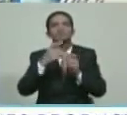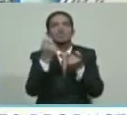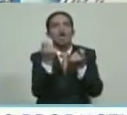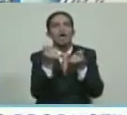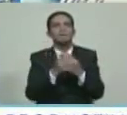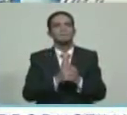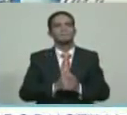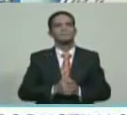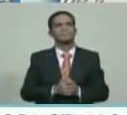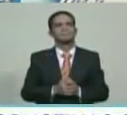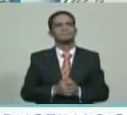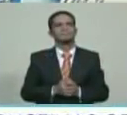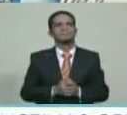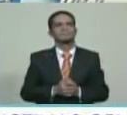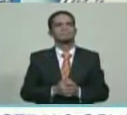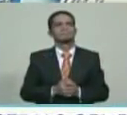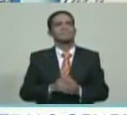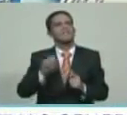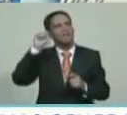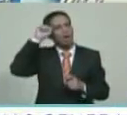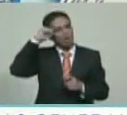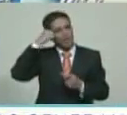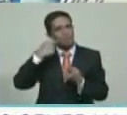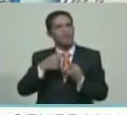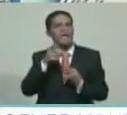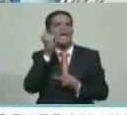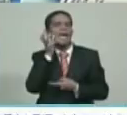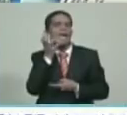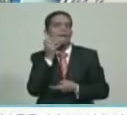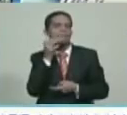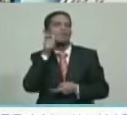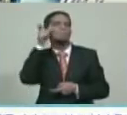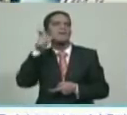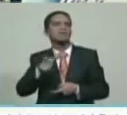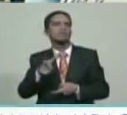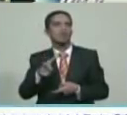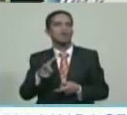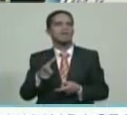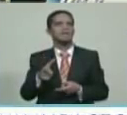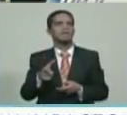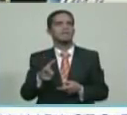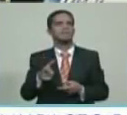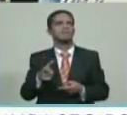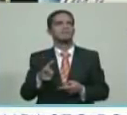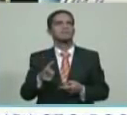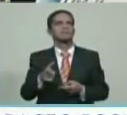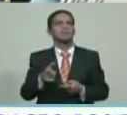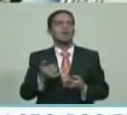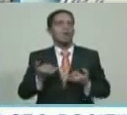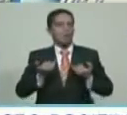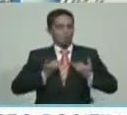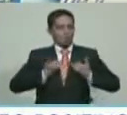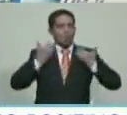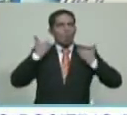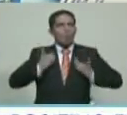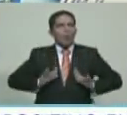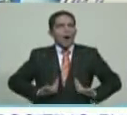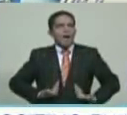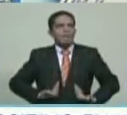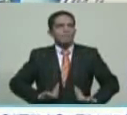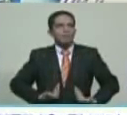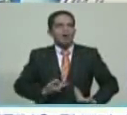desde narcomulas, los que utilizan su propio, vamos a decir, su propio cuerpo con